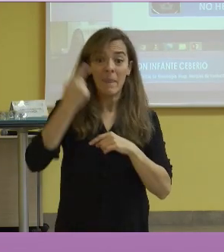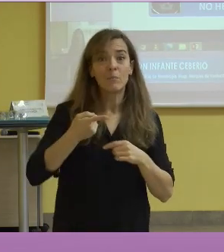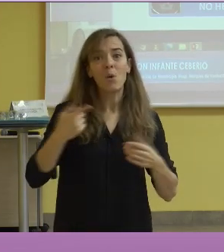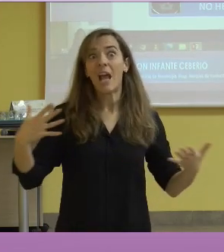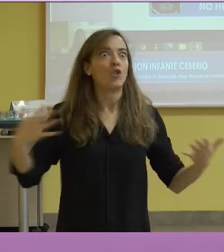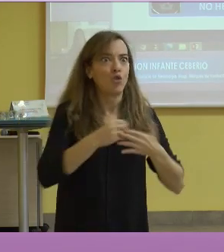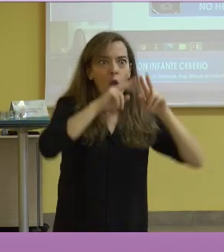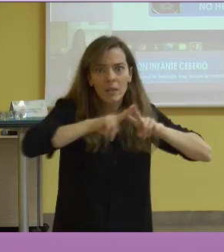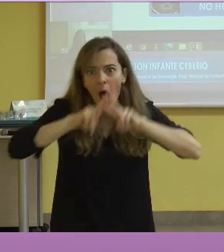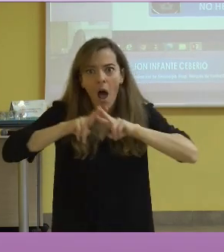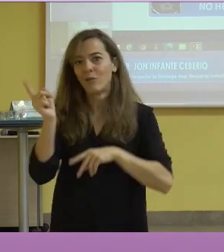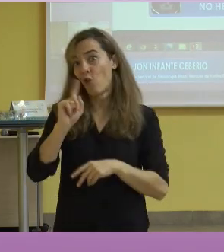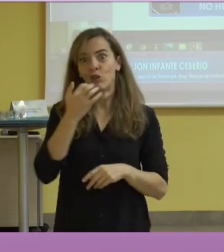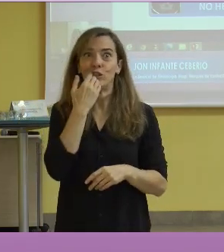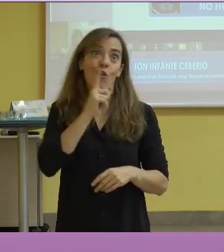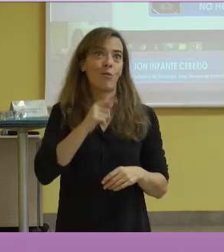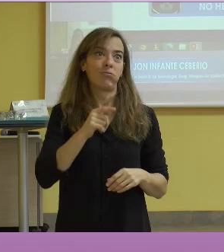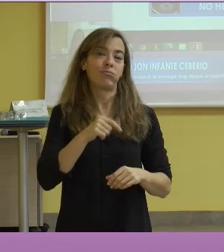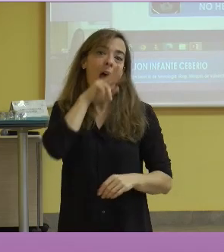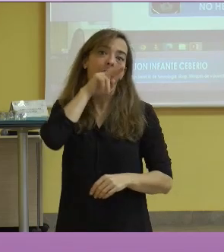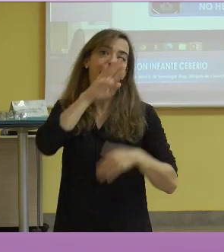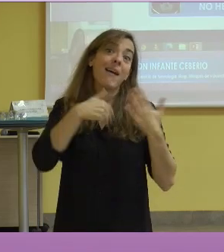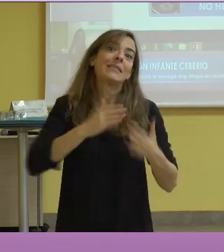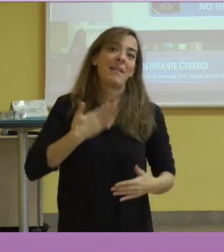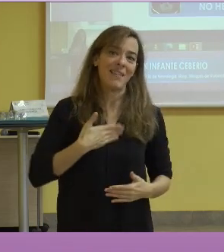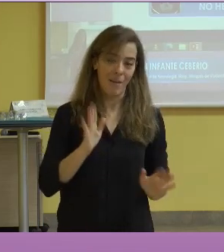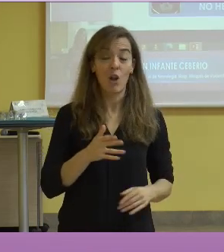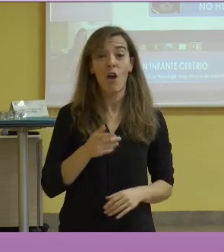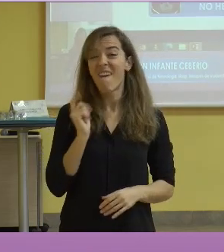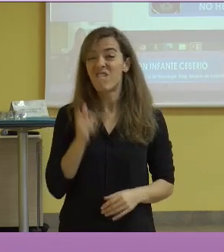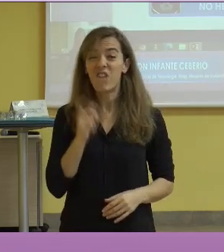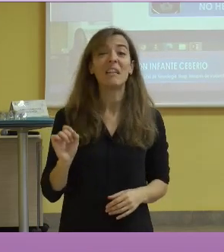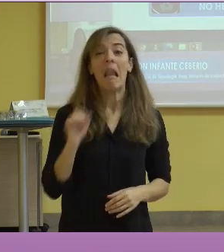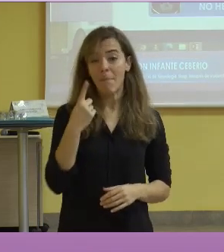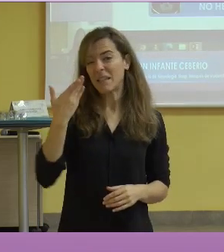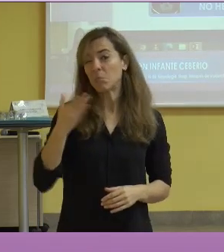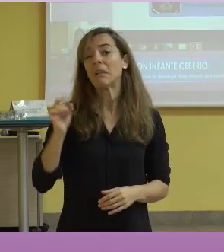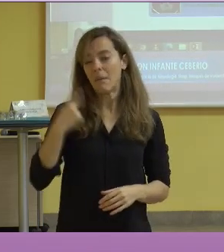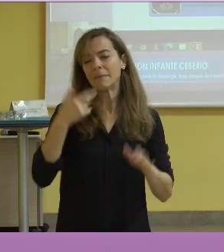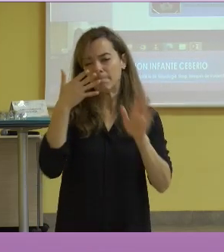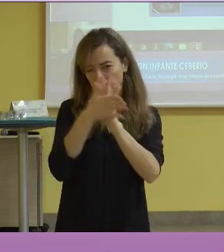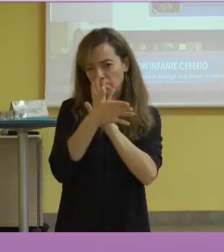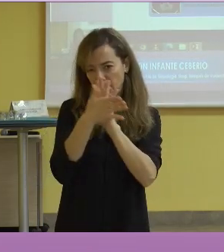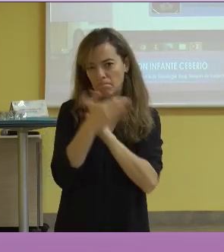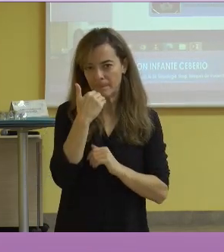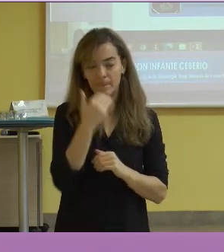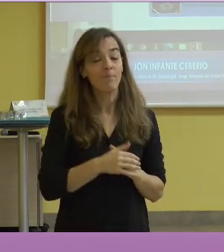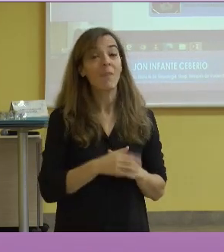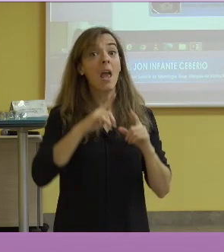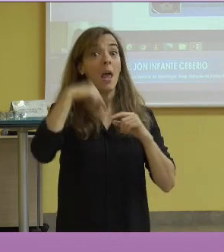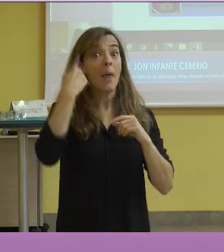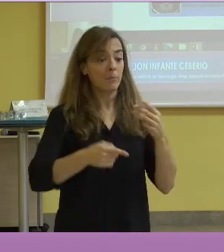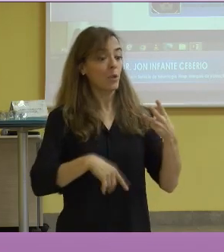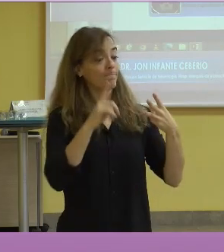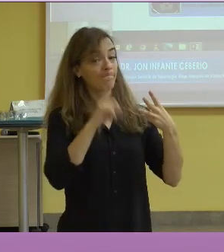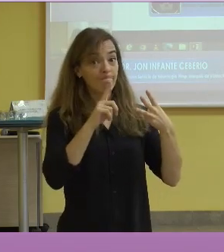estaríamos aquí hasta mañana, pero bueno, sí las más frecuentes, ¿no? Las más importantes. Y luego tenemos una categoría que